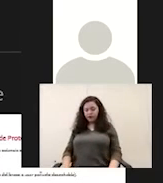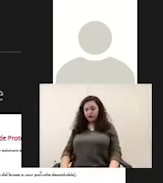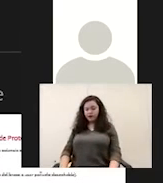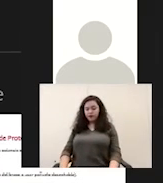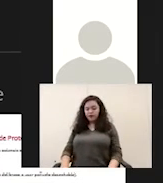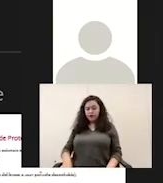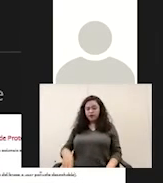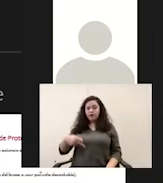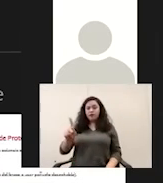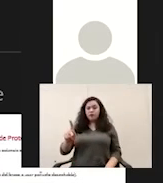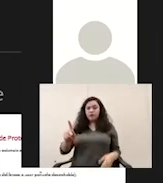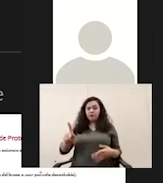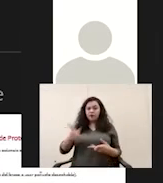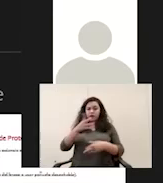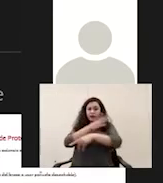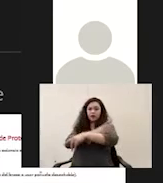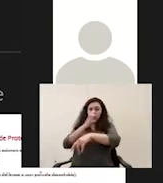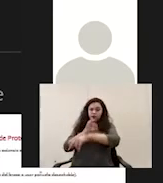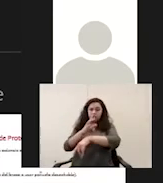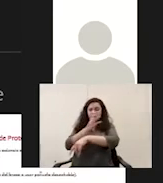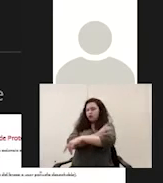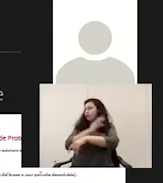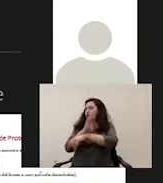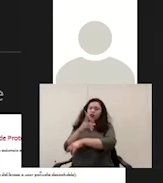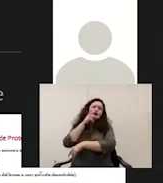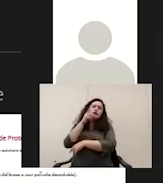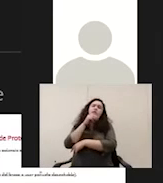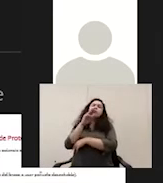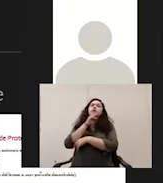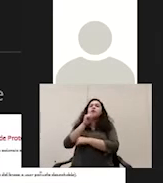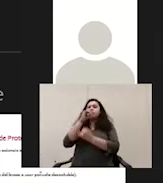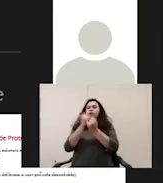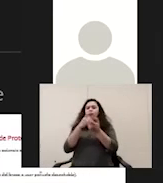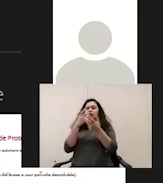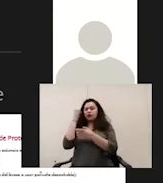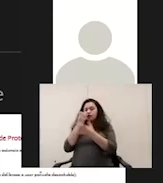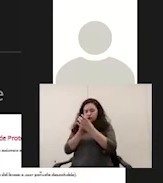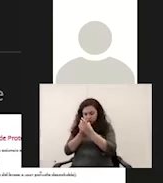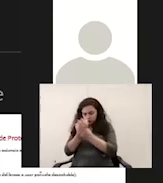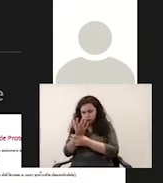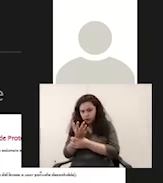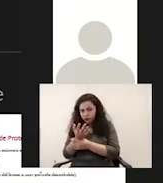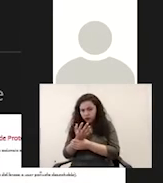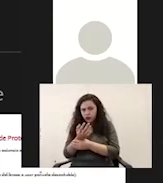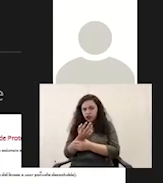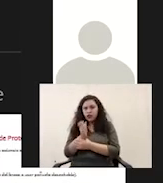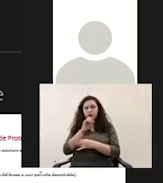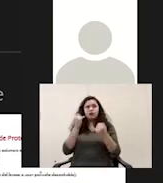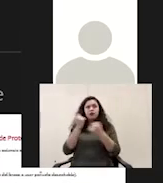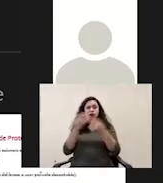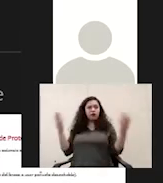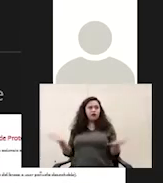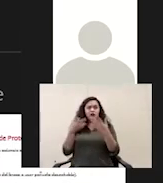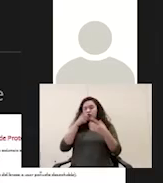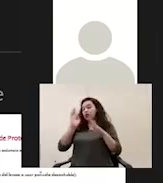estar combinando a los papás, e incluso al salir de la escuela, aunque ya no estén, pues sí, comentarles, ¿no? fuera